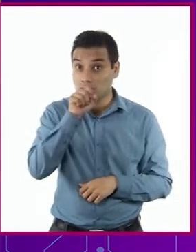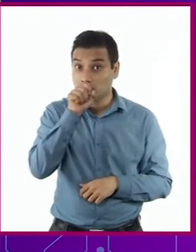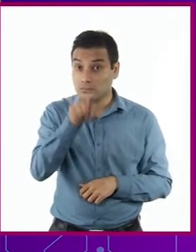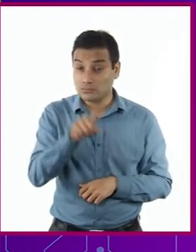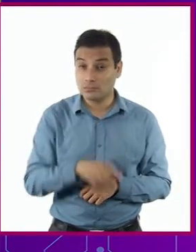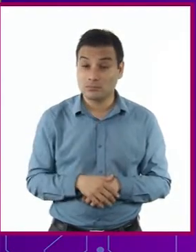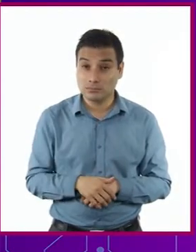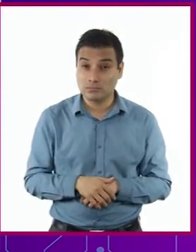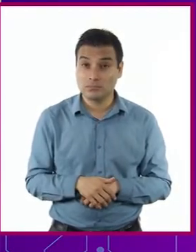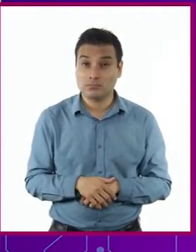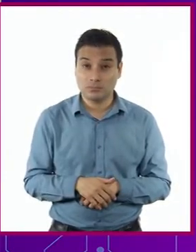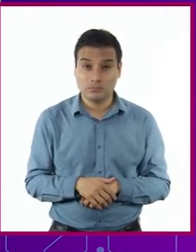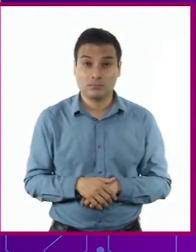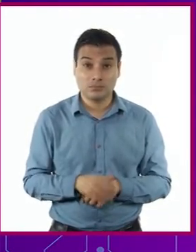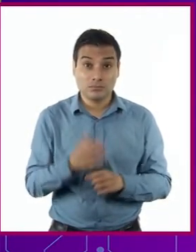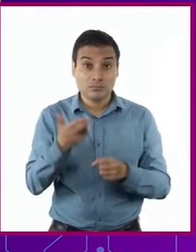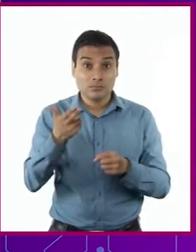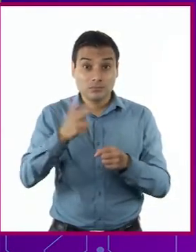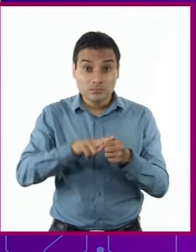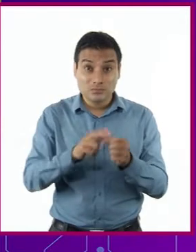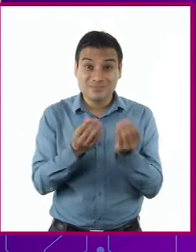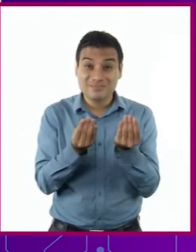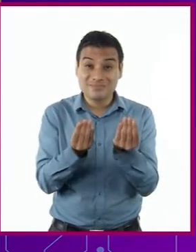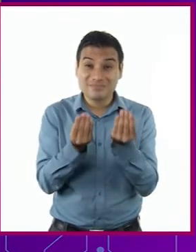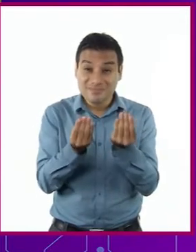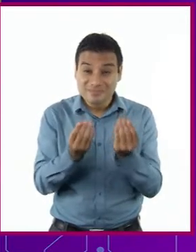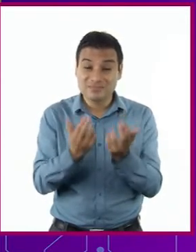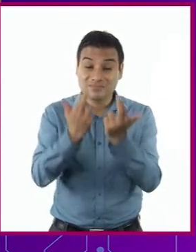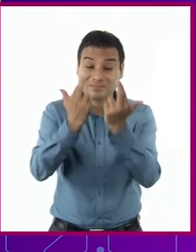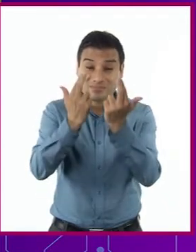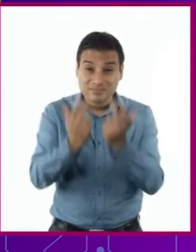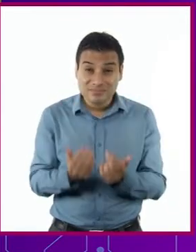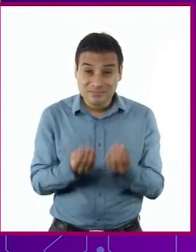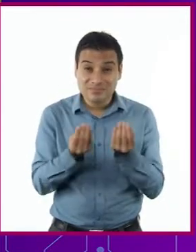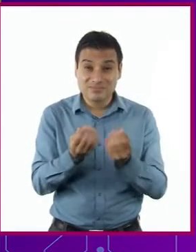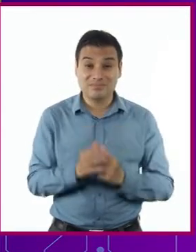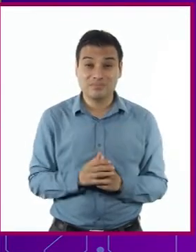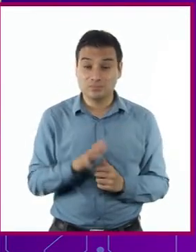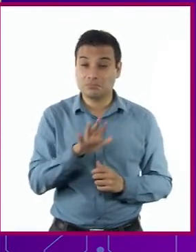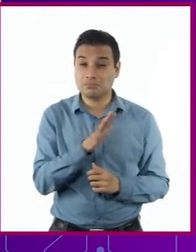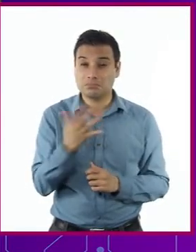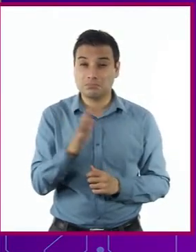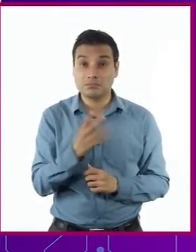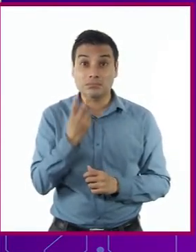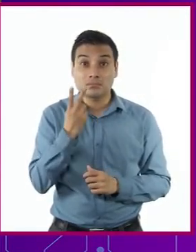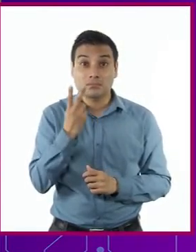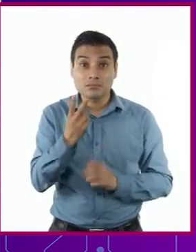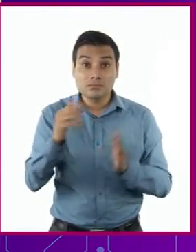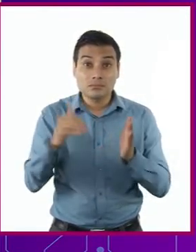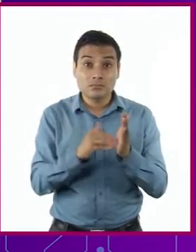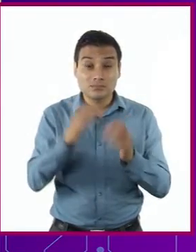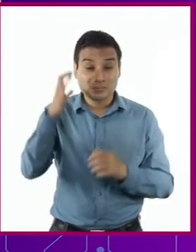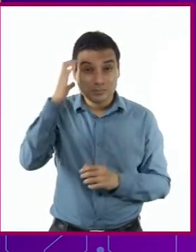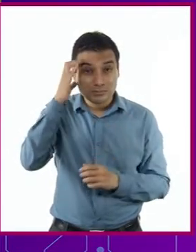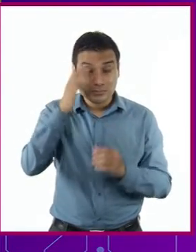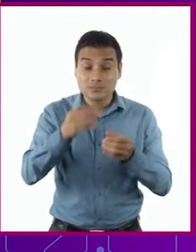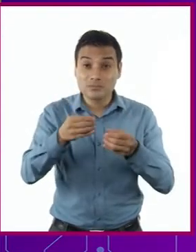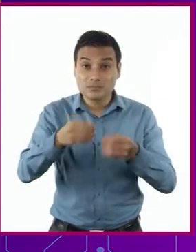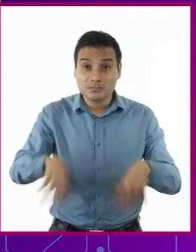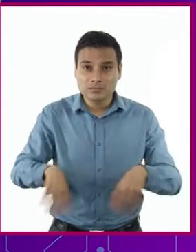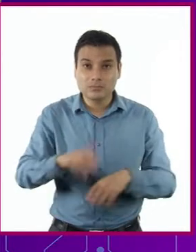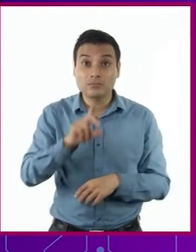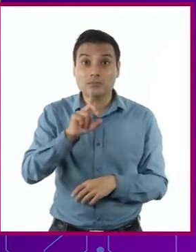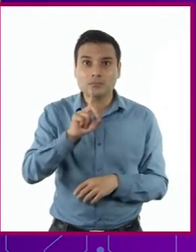desastre, la infraestructura hospitalaria fue de las más afectadas. Se perdieron alrededor de 2.000 camas, lo que representaba